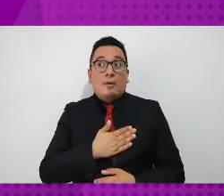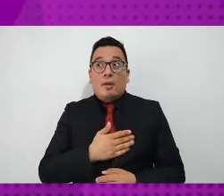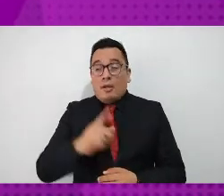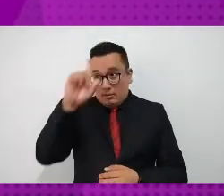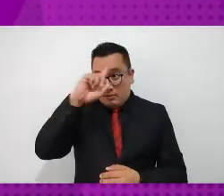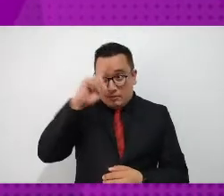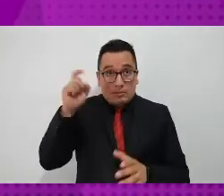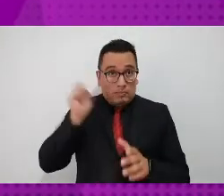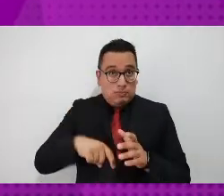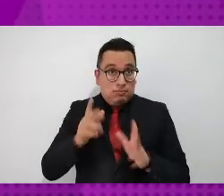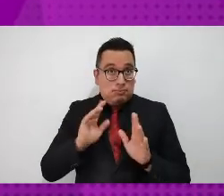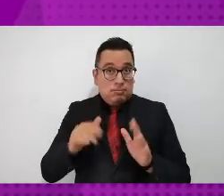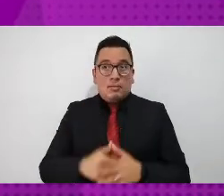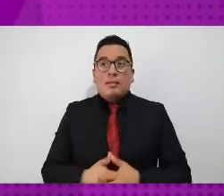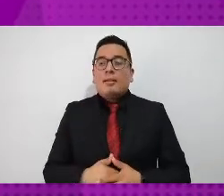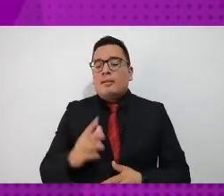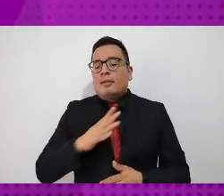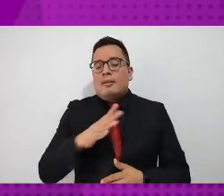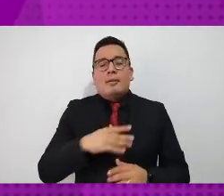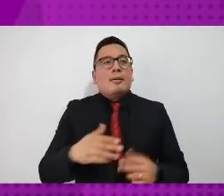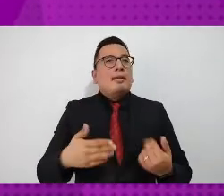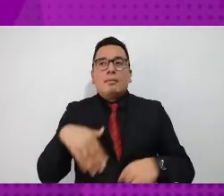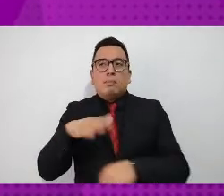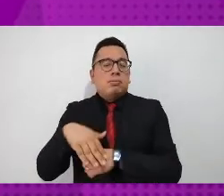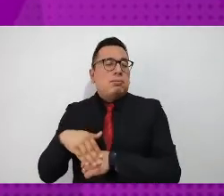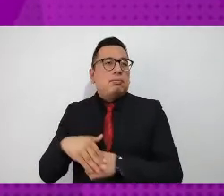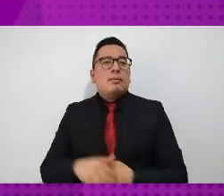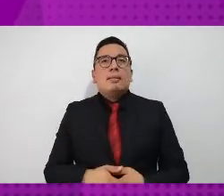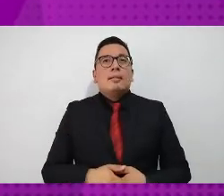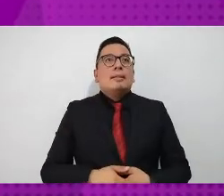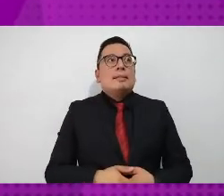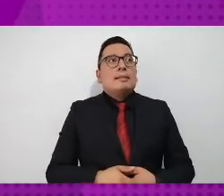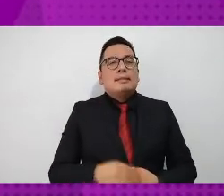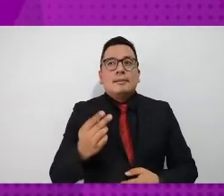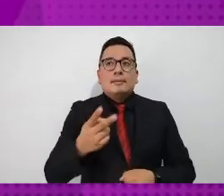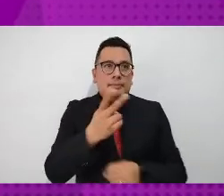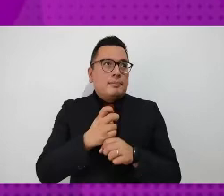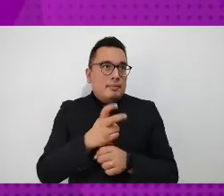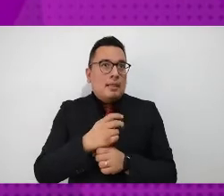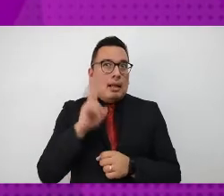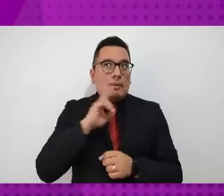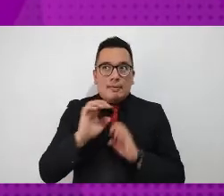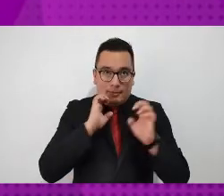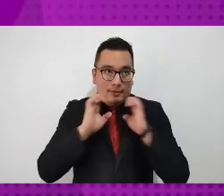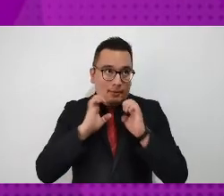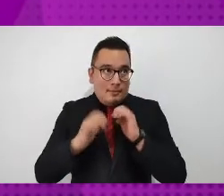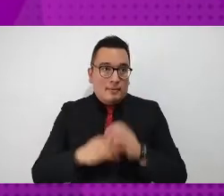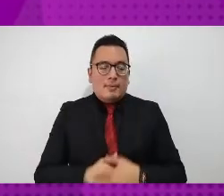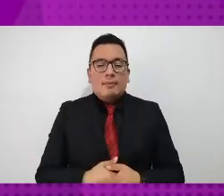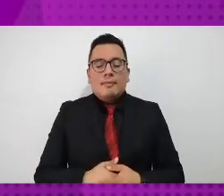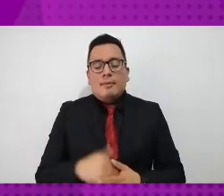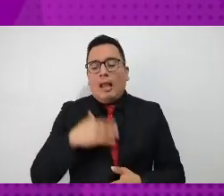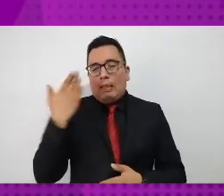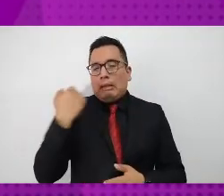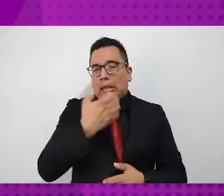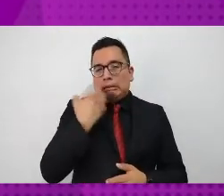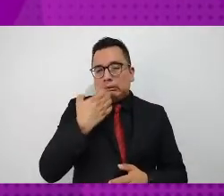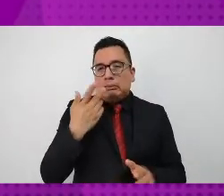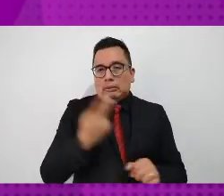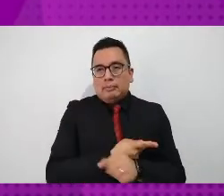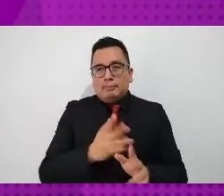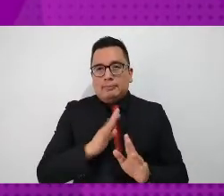consejo general ya estaba la convocatoria de hecho lleva a ser propiamente las entrevistas ya veo cura y ya había pasado el examen